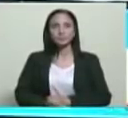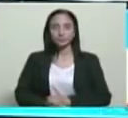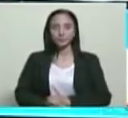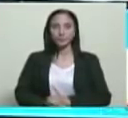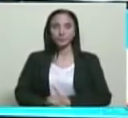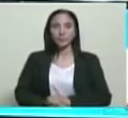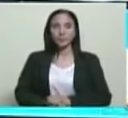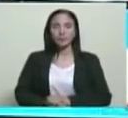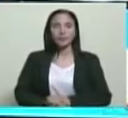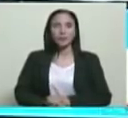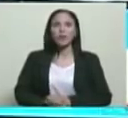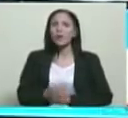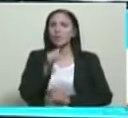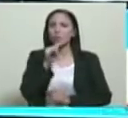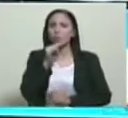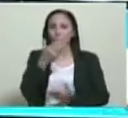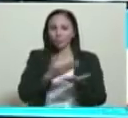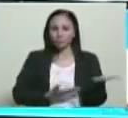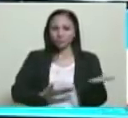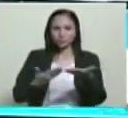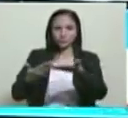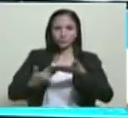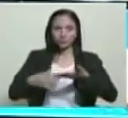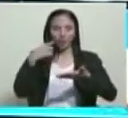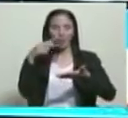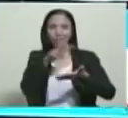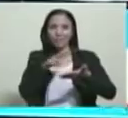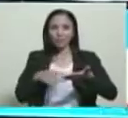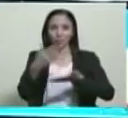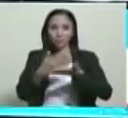Aquí veo en el informe que me enviaron que